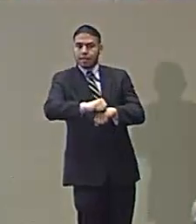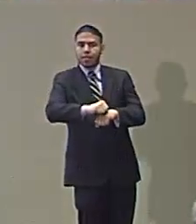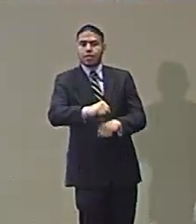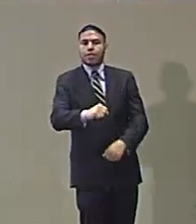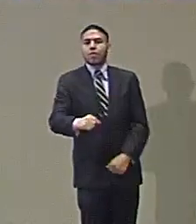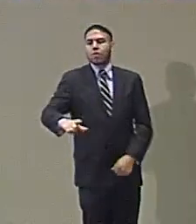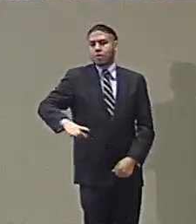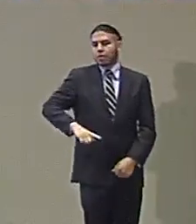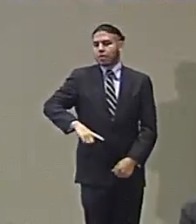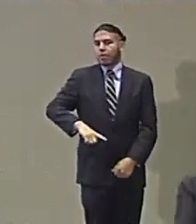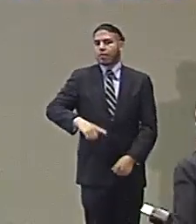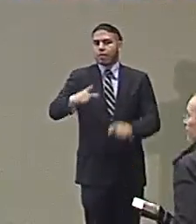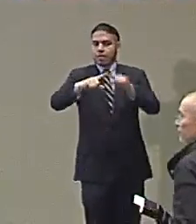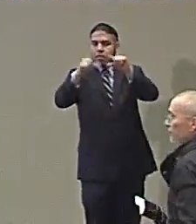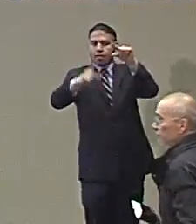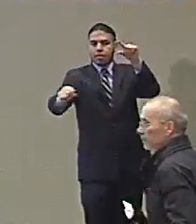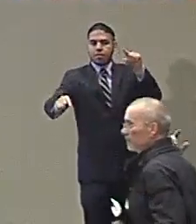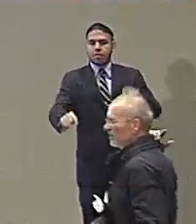república